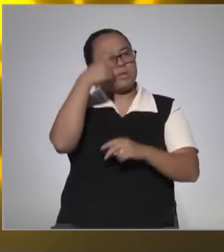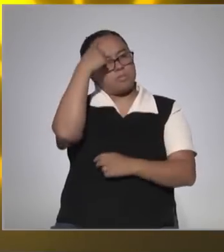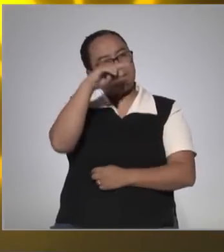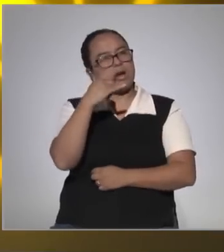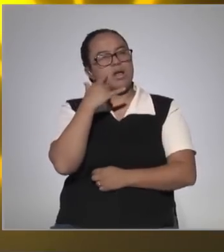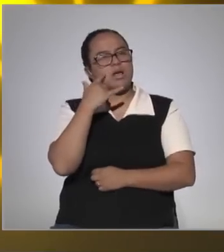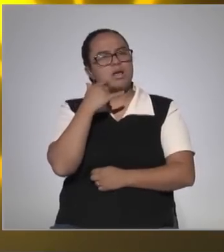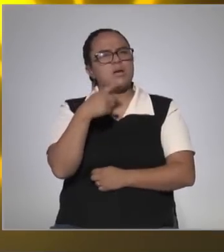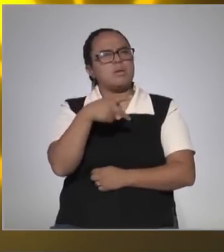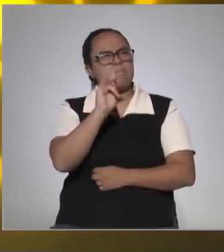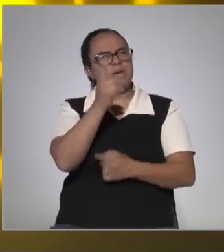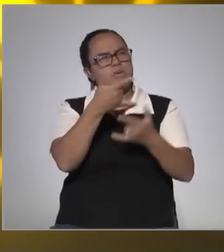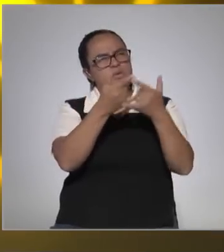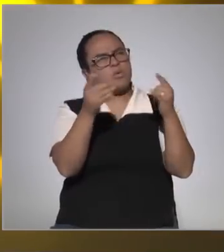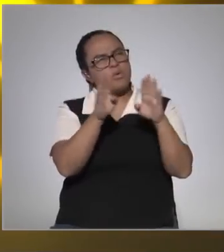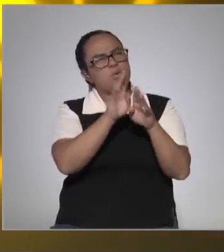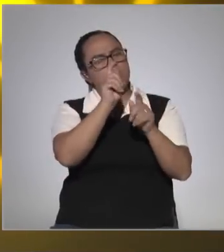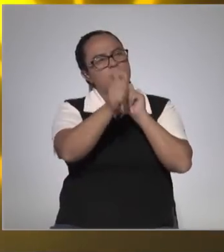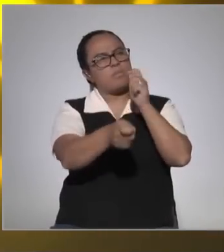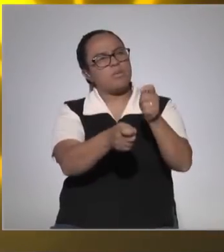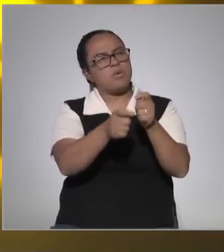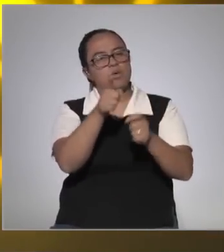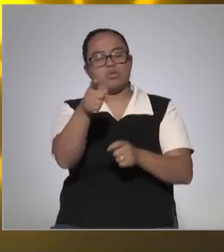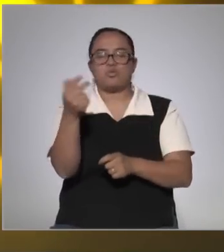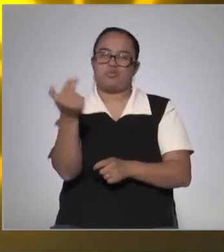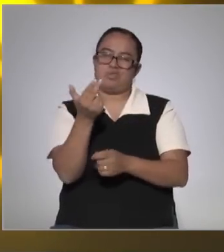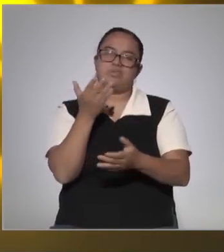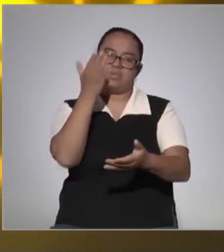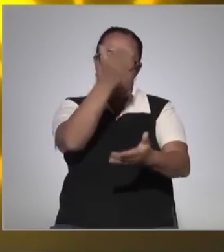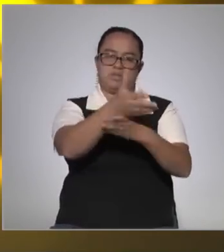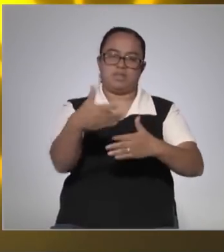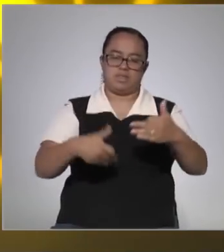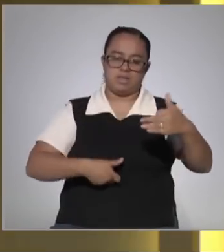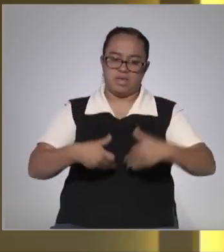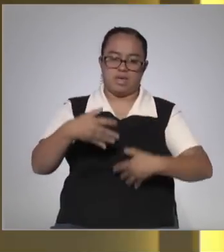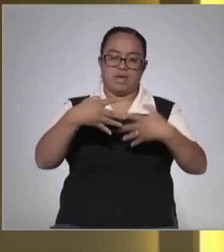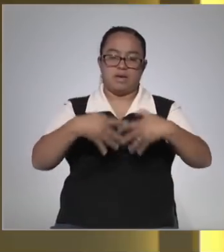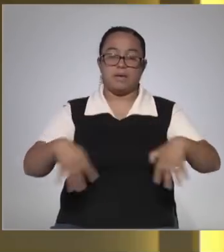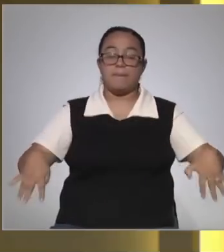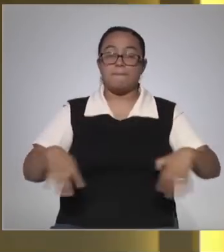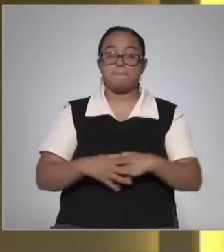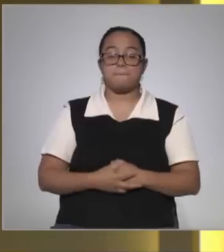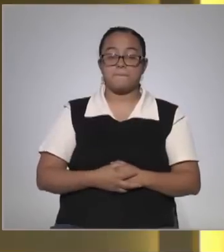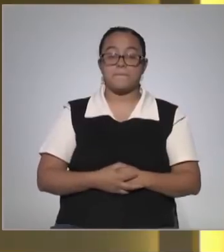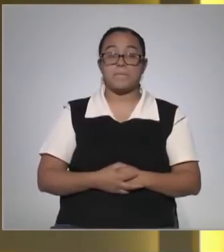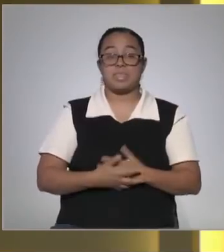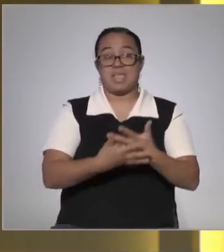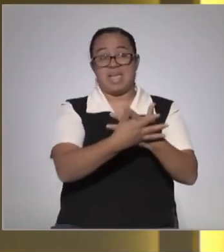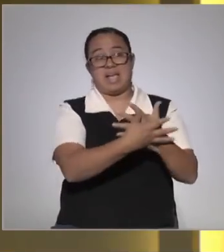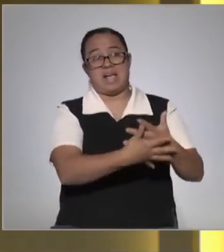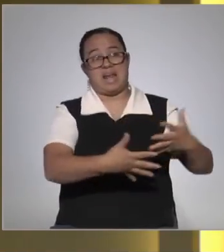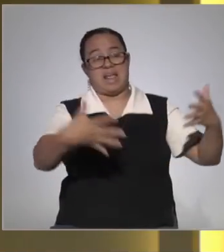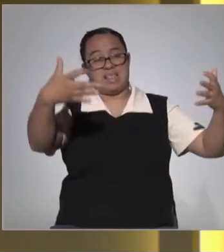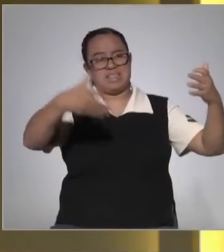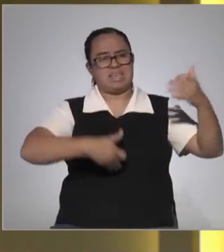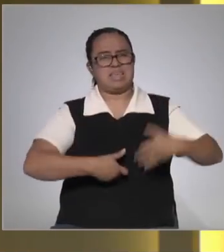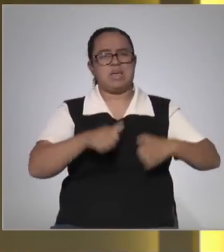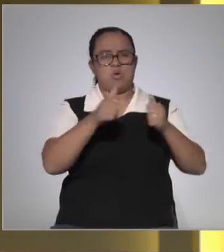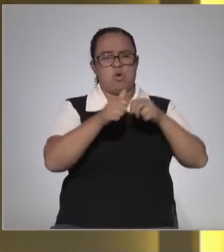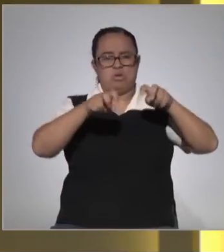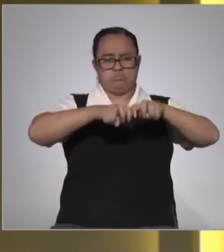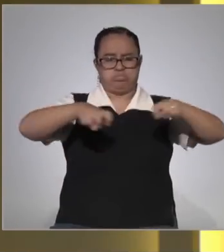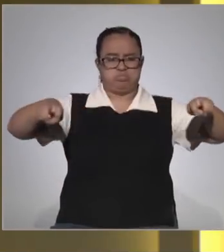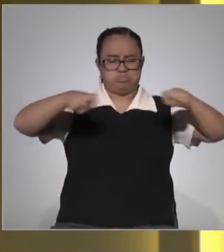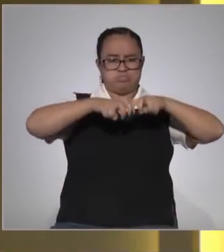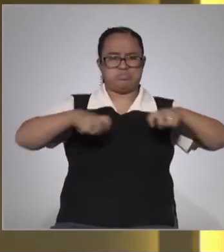manera de enterarte de esta historia que habla de ti es acudiendo al teatro. Desde los grandes escenarios con cientos de butacas,